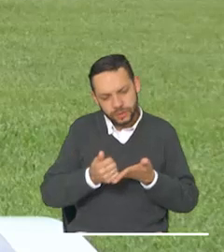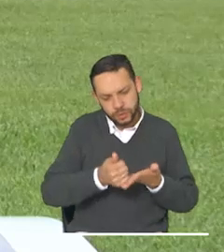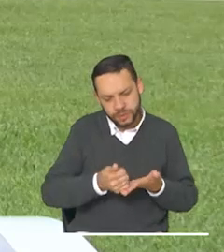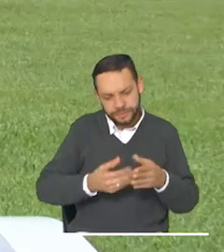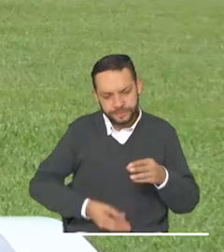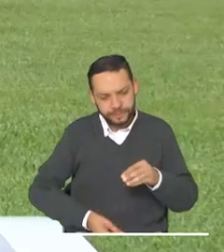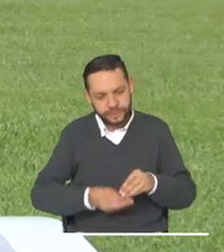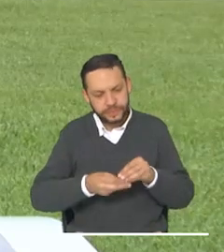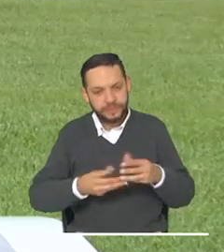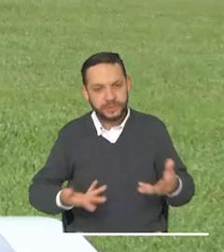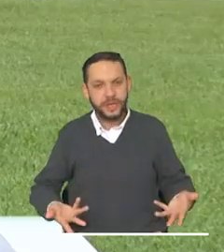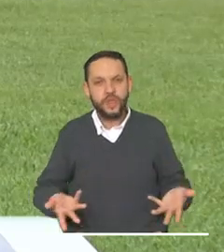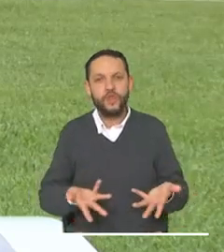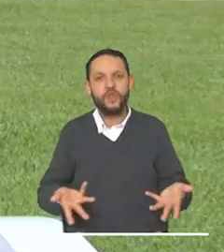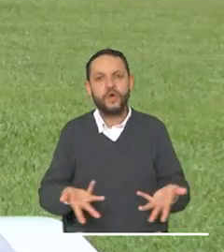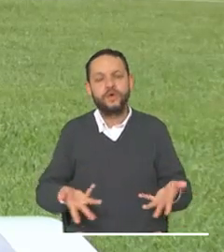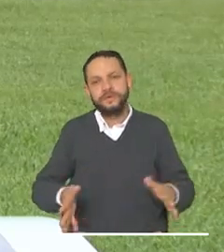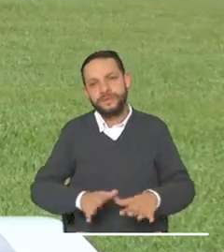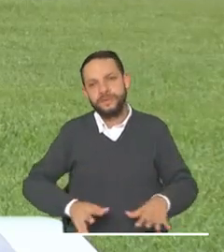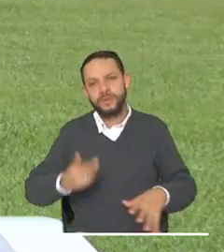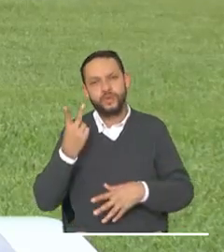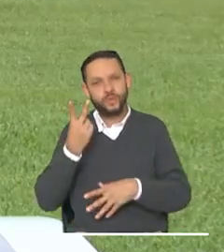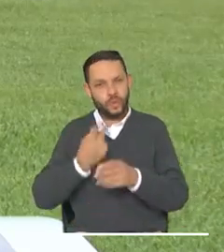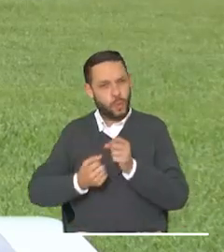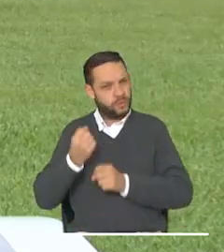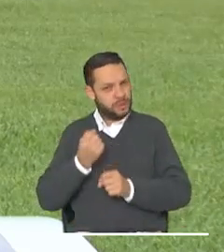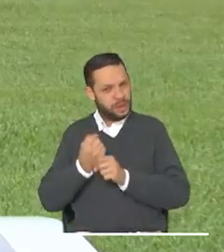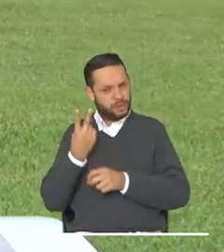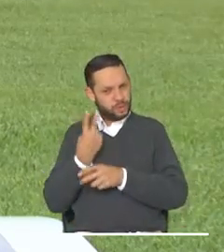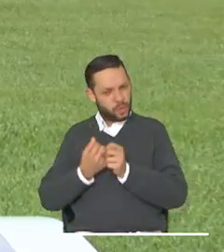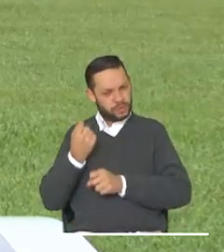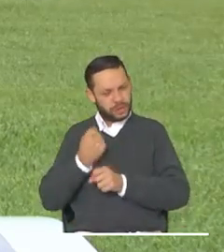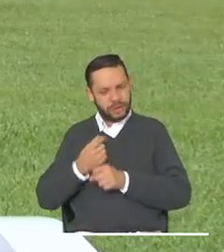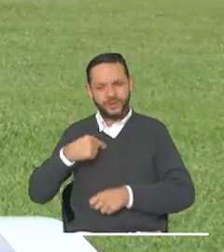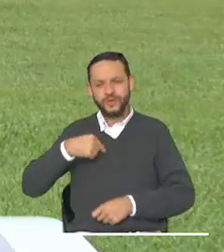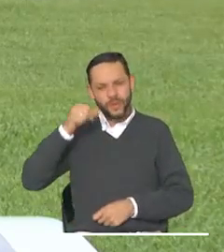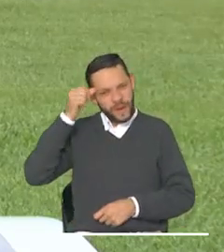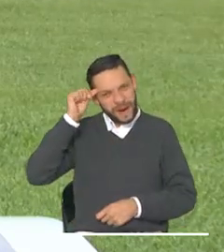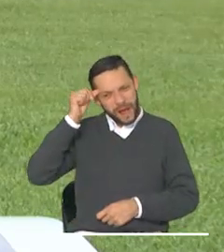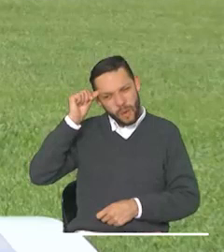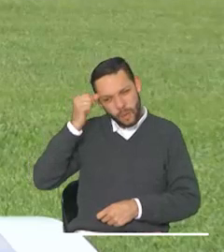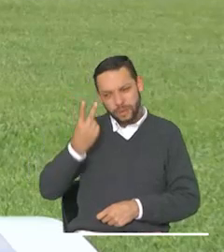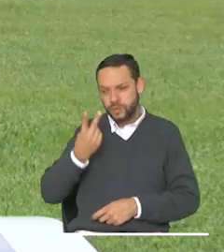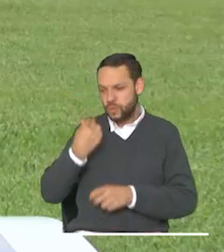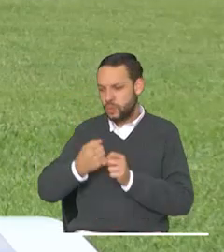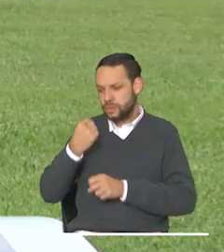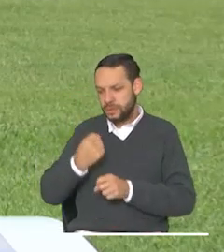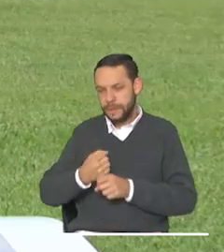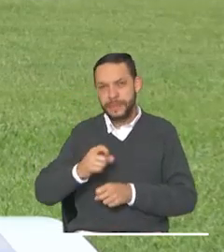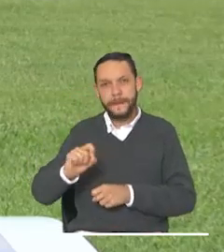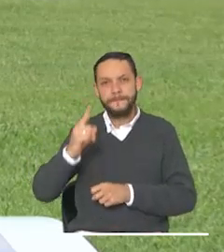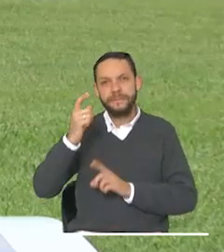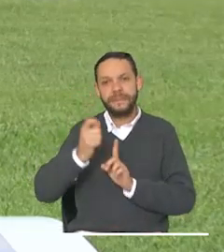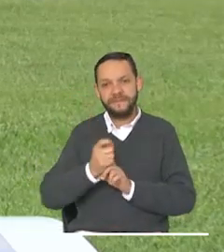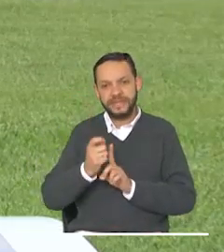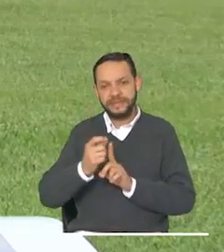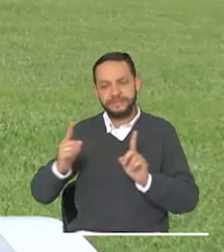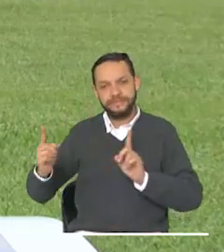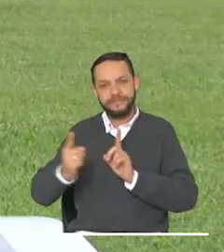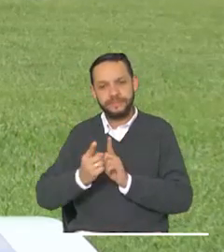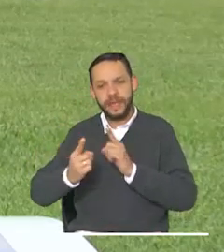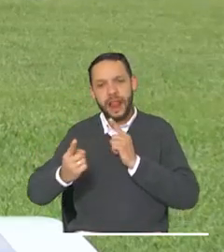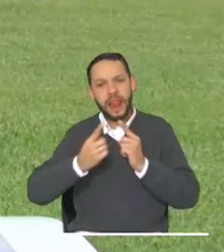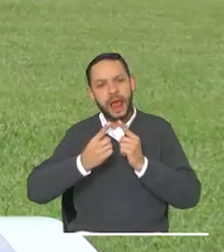en el momento hace dos años aproximadamente Jorge lo recuerdo que nos reuníamos la primer mesa a